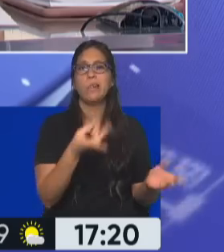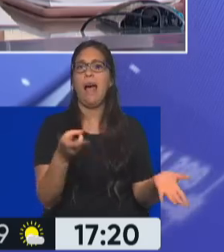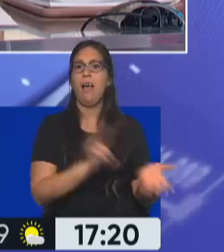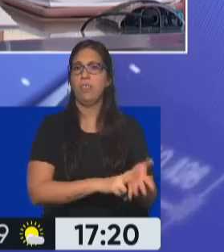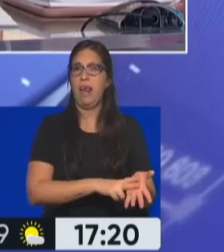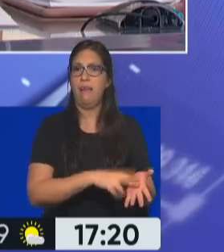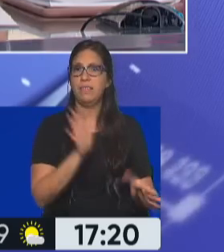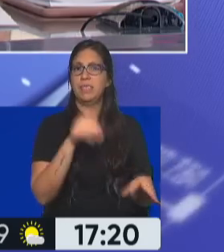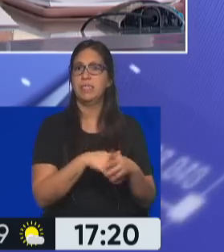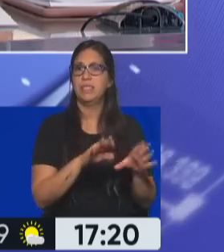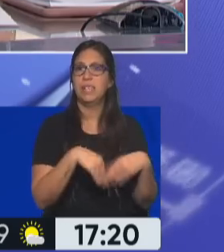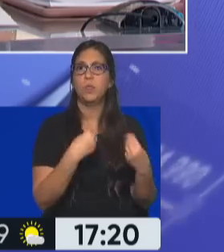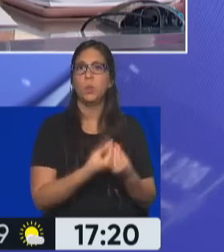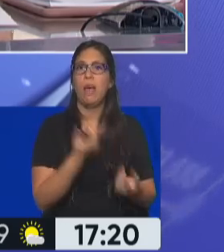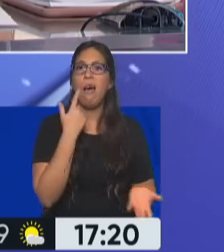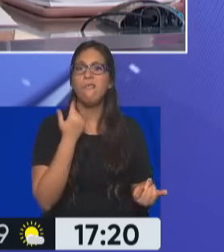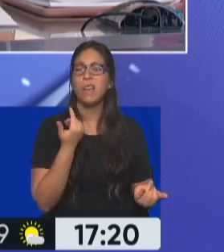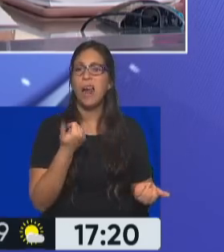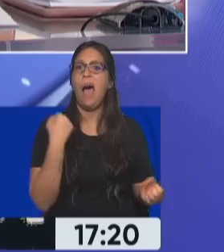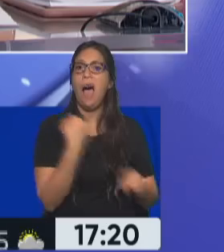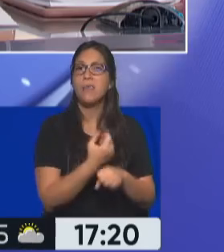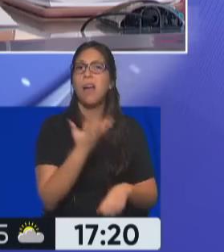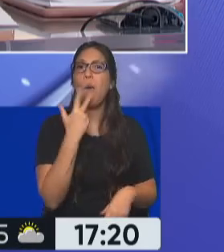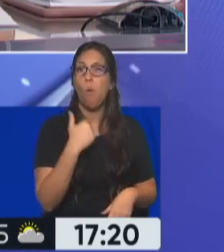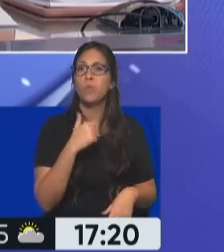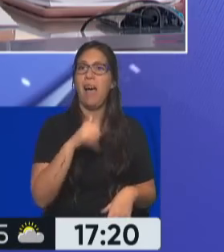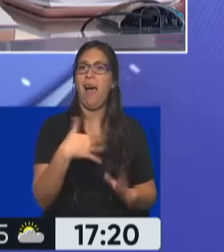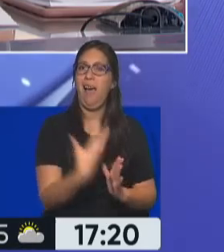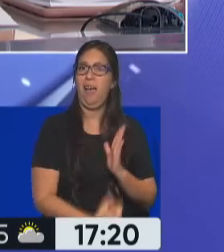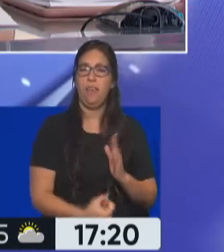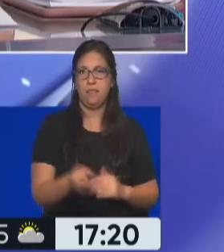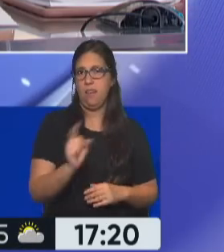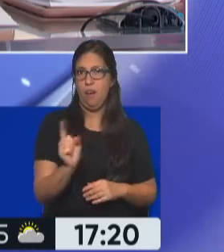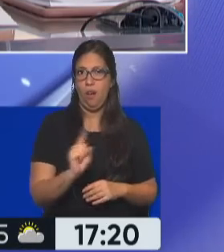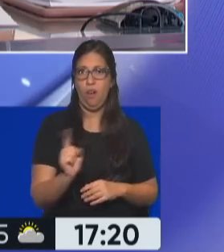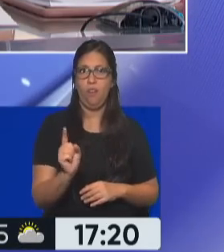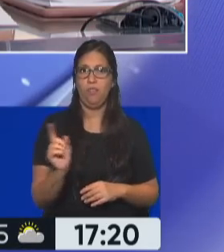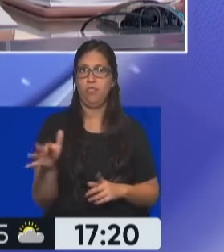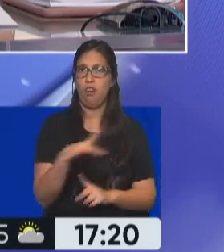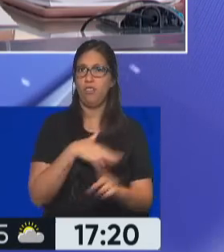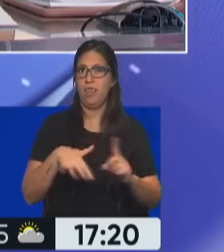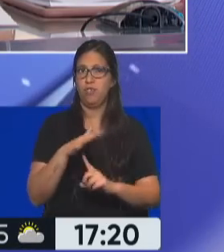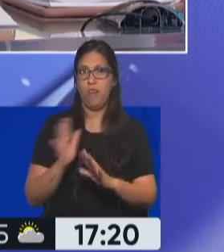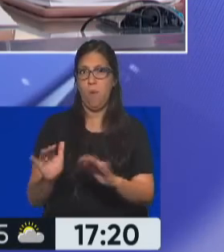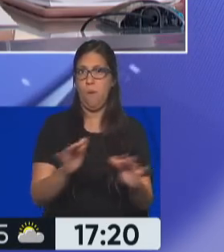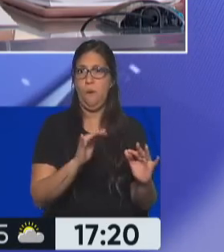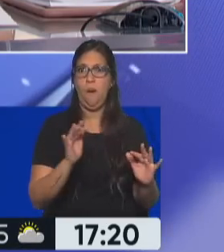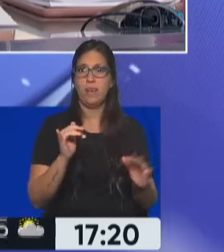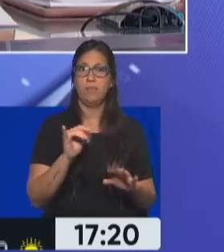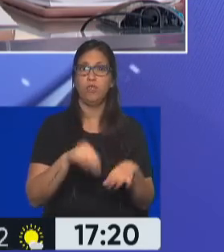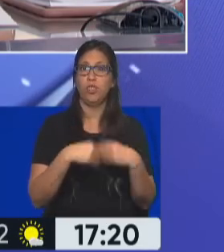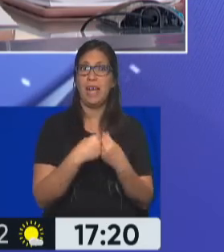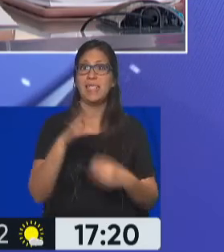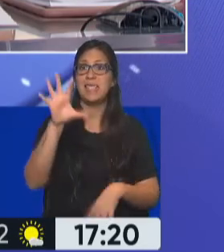repiten. Así que a esto me parece que está un poco, digamos, en todo el mismo contexto. Como decía, llegaron 50 países